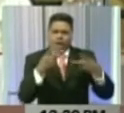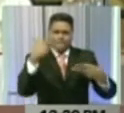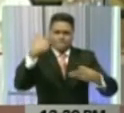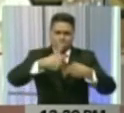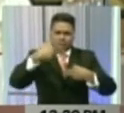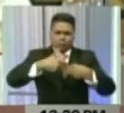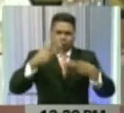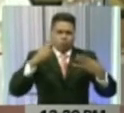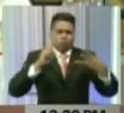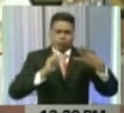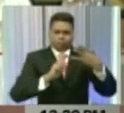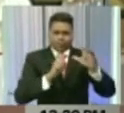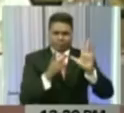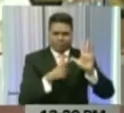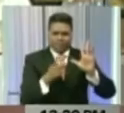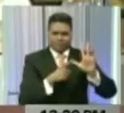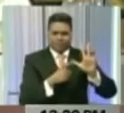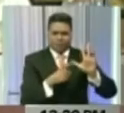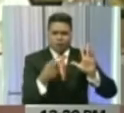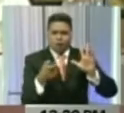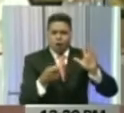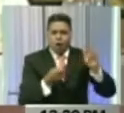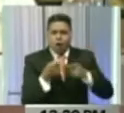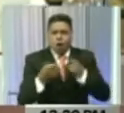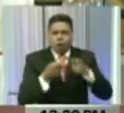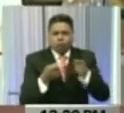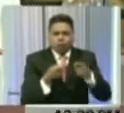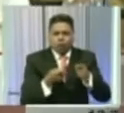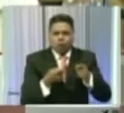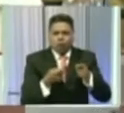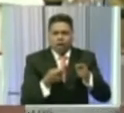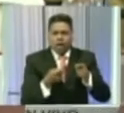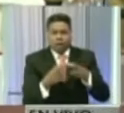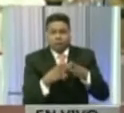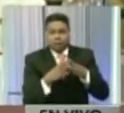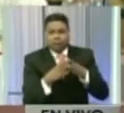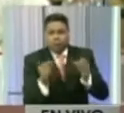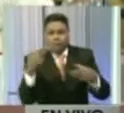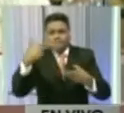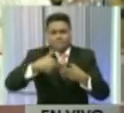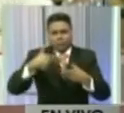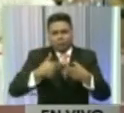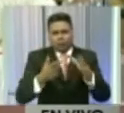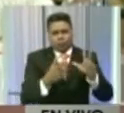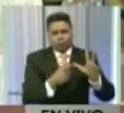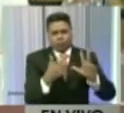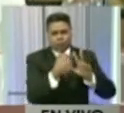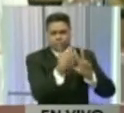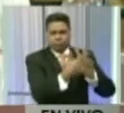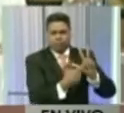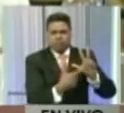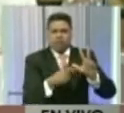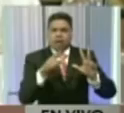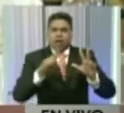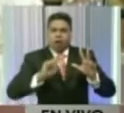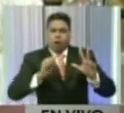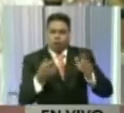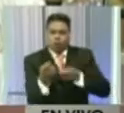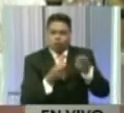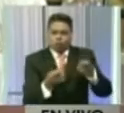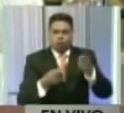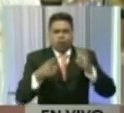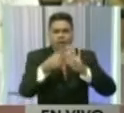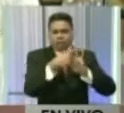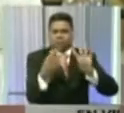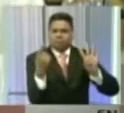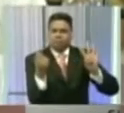Y controlas a la gente, controlas a los pueblos y controlas al mundo. Si controlas la moneda, controlas al mundo. Si controlas el petróleo,